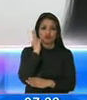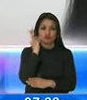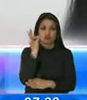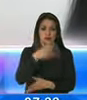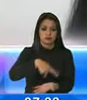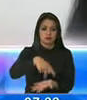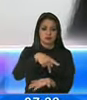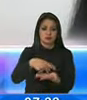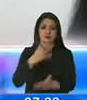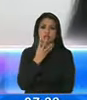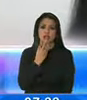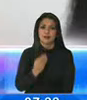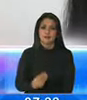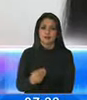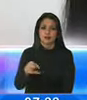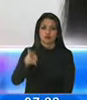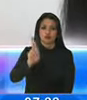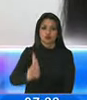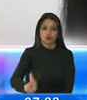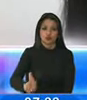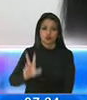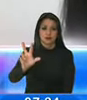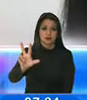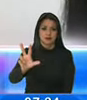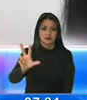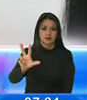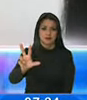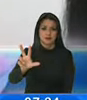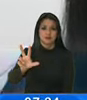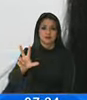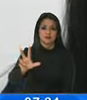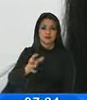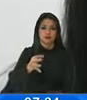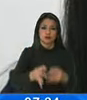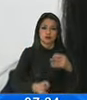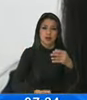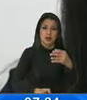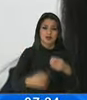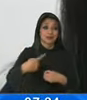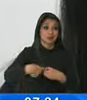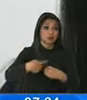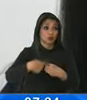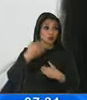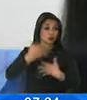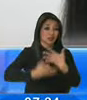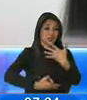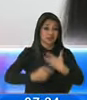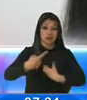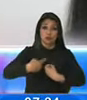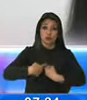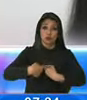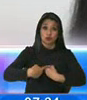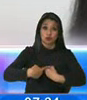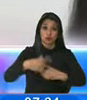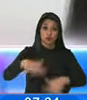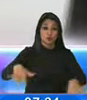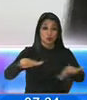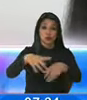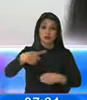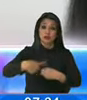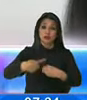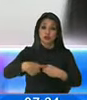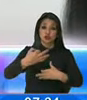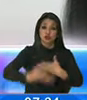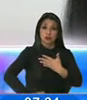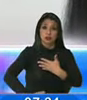El Faro de la zona sur se han reportado 3 casos. ¿Y el total en el distrito? En total, lo que es DMQ, Distrito Metropolitano de